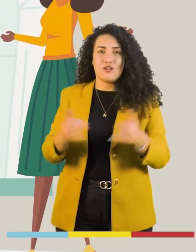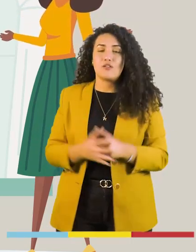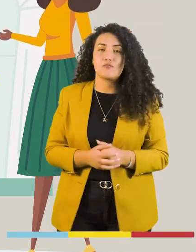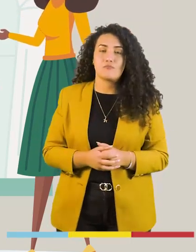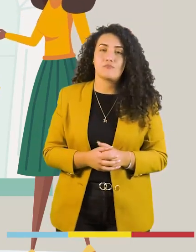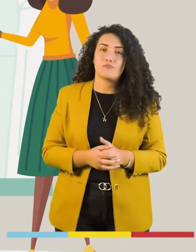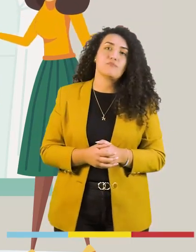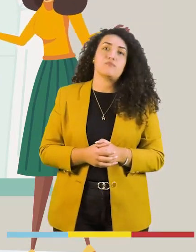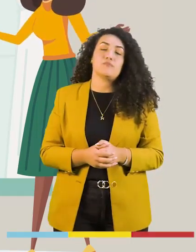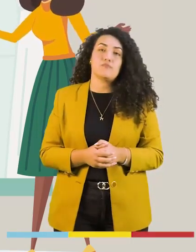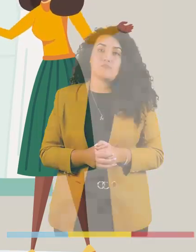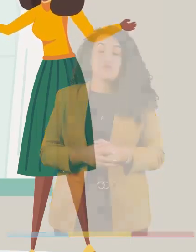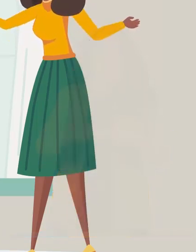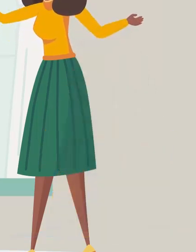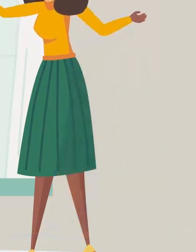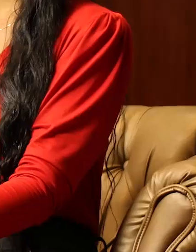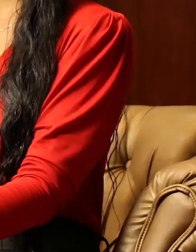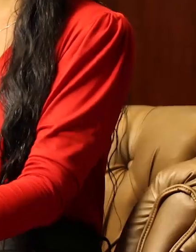familiar.